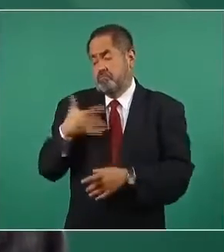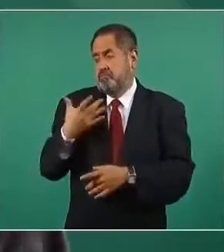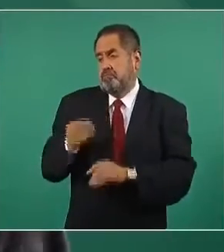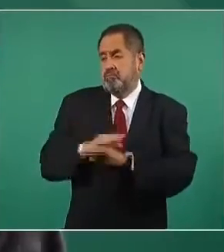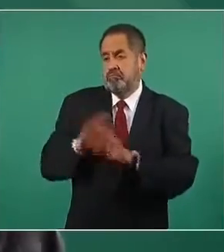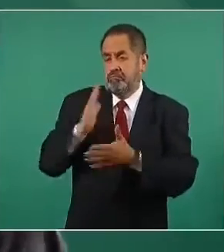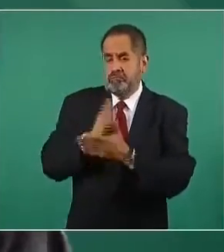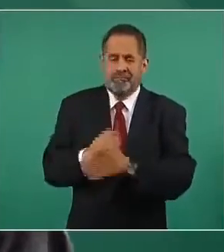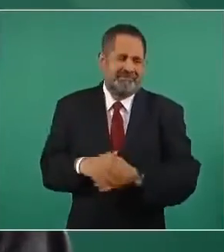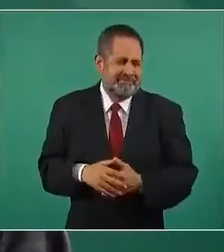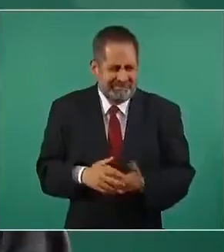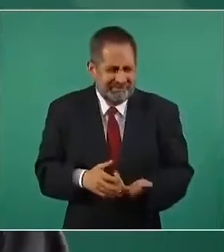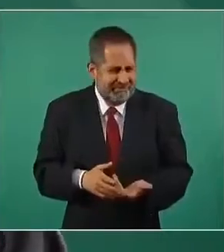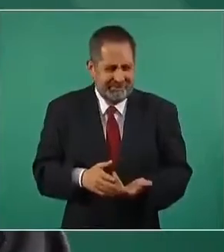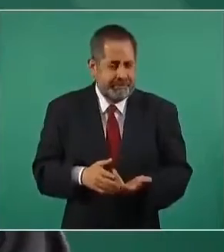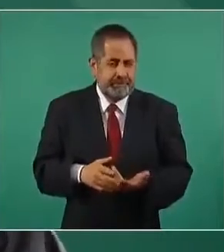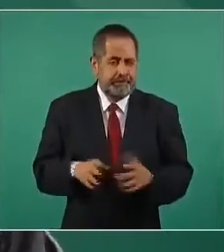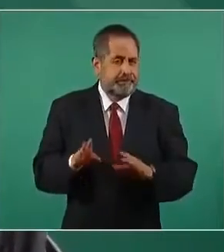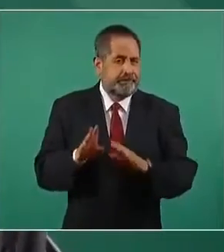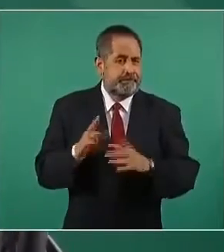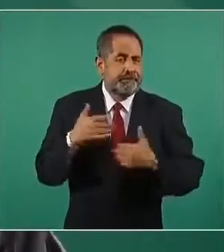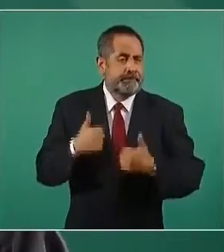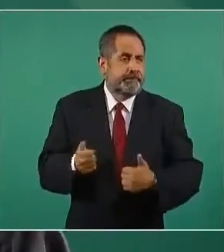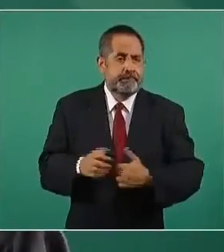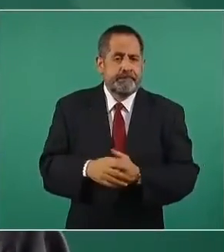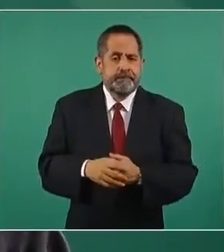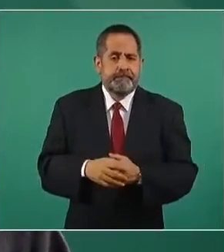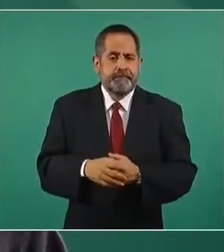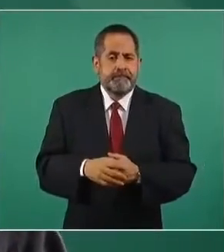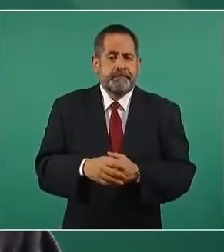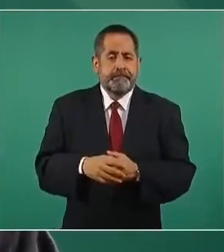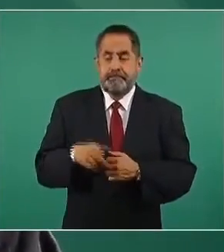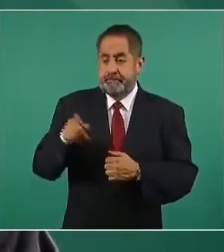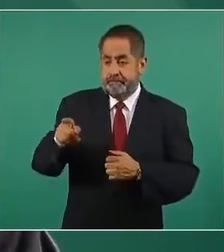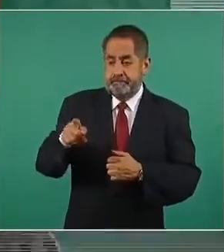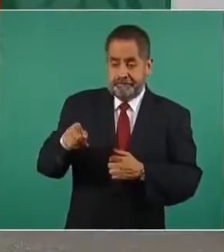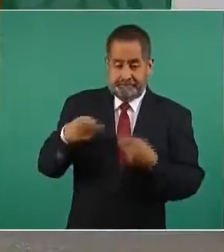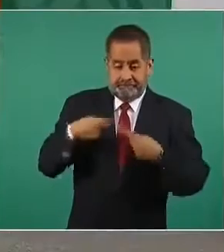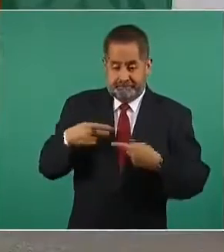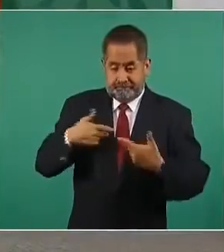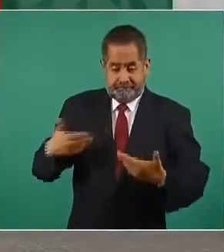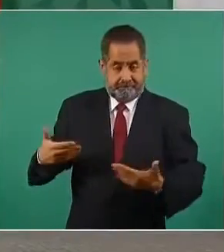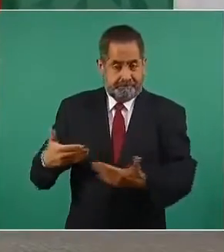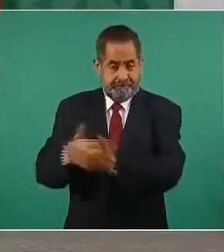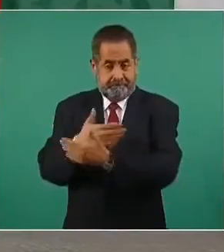llegar también a entender que el que nace pobre